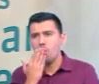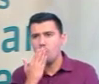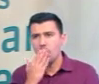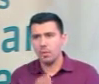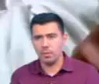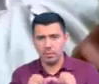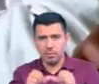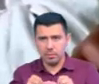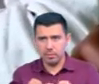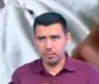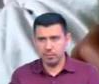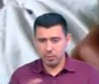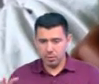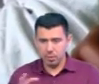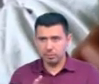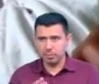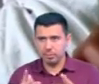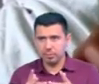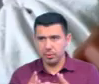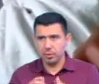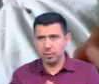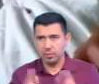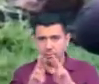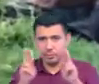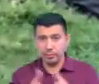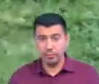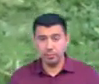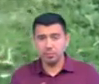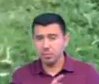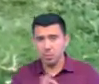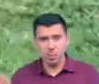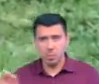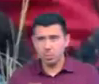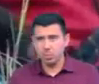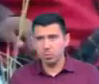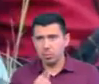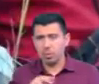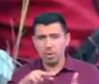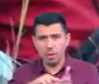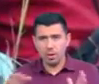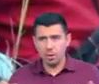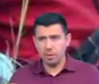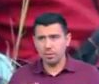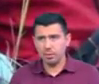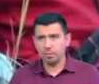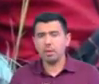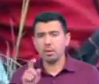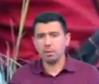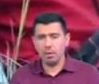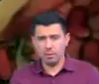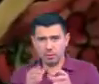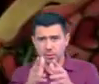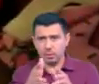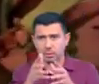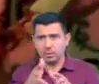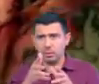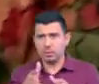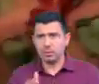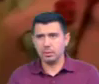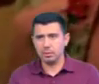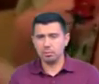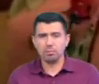llevarles conectividad como nunca antes la tribu había tenido acercamiento a la tecnología deberán ser capacitados un bañado de